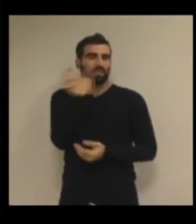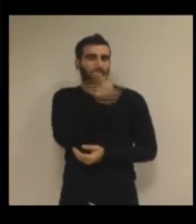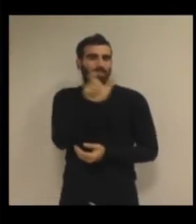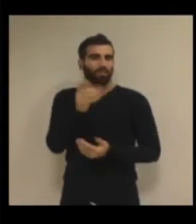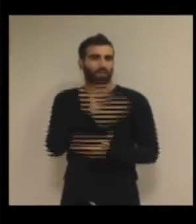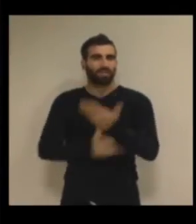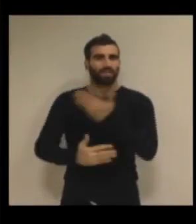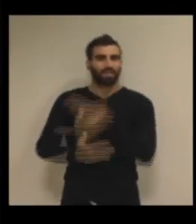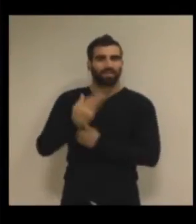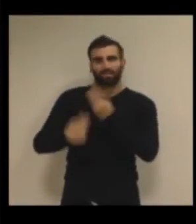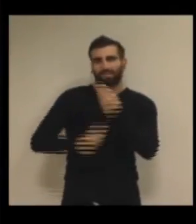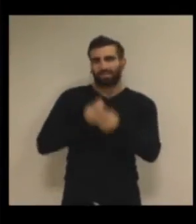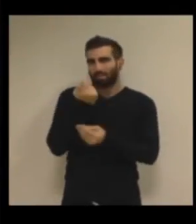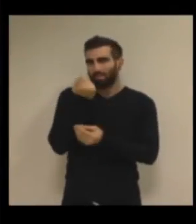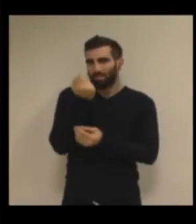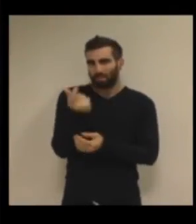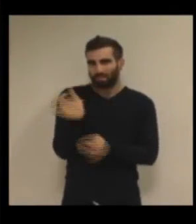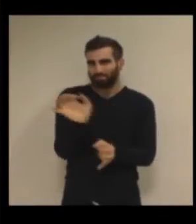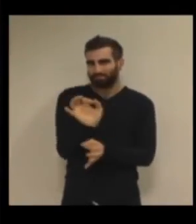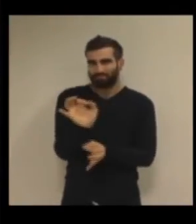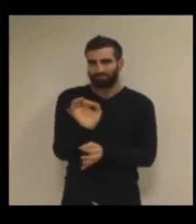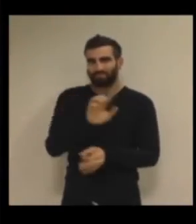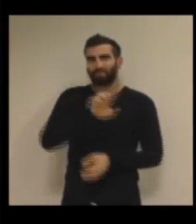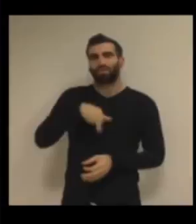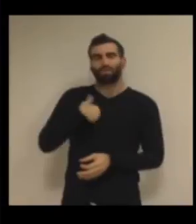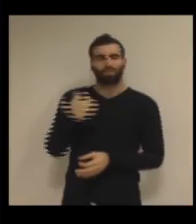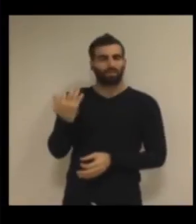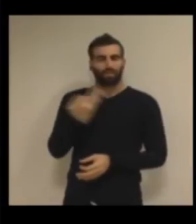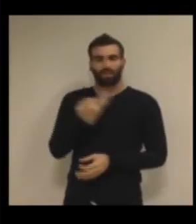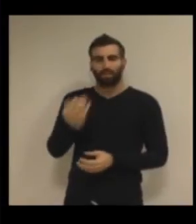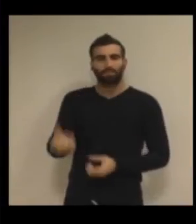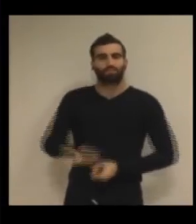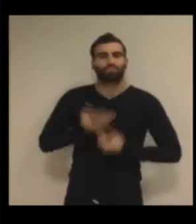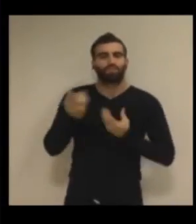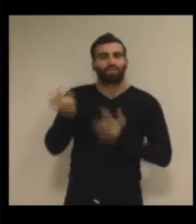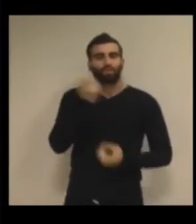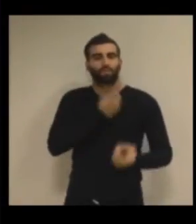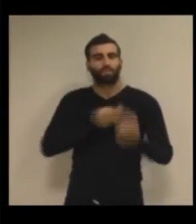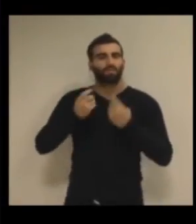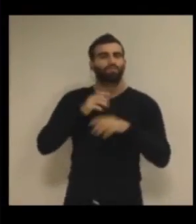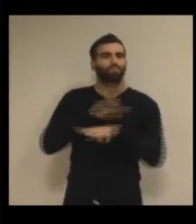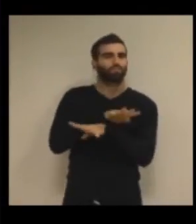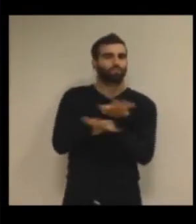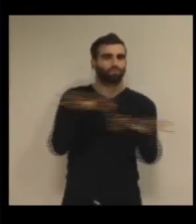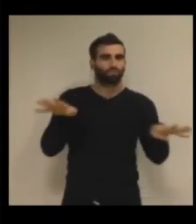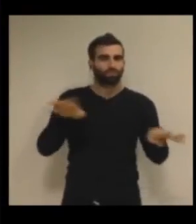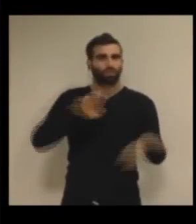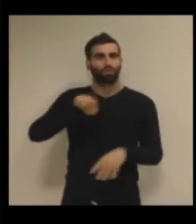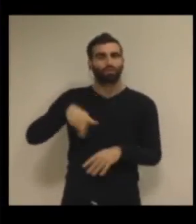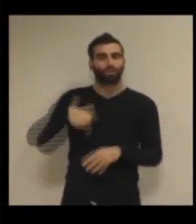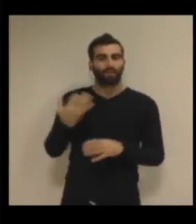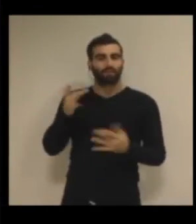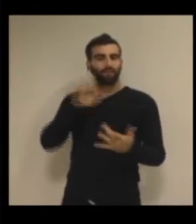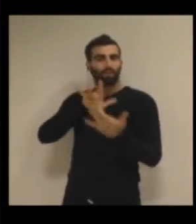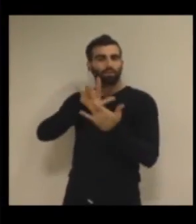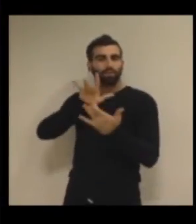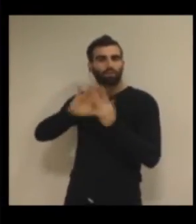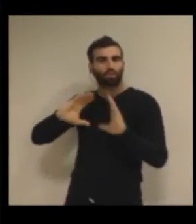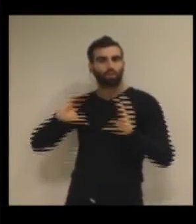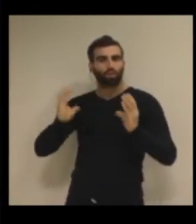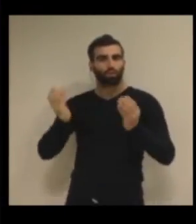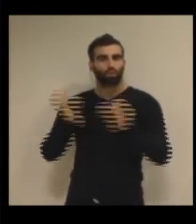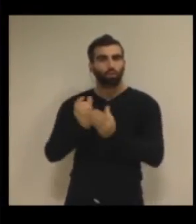discapacidad. Entonces hay también una labor de difusión y formación. Entonces es la actuación directa con aquellos colectivos